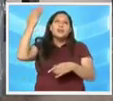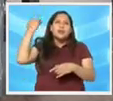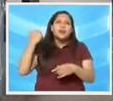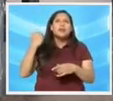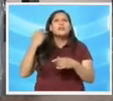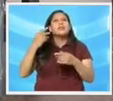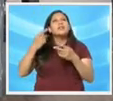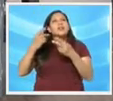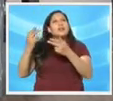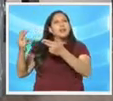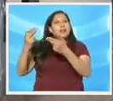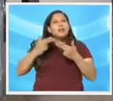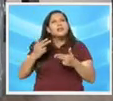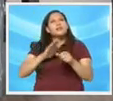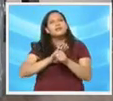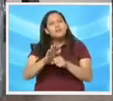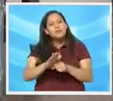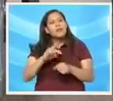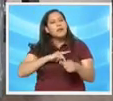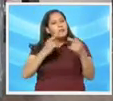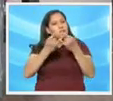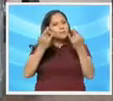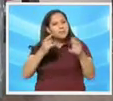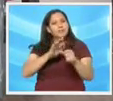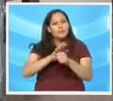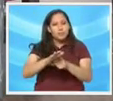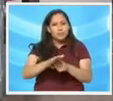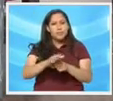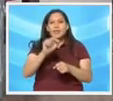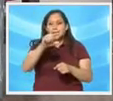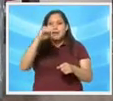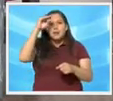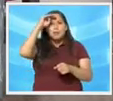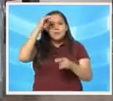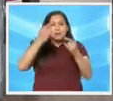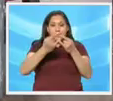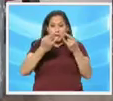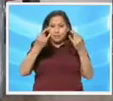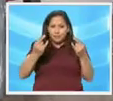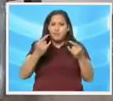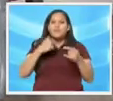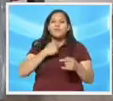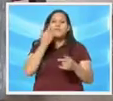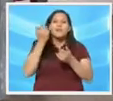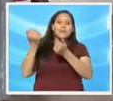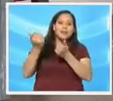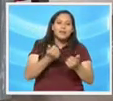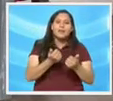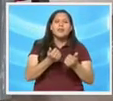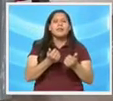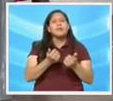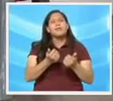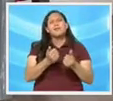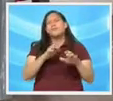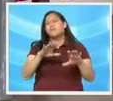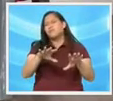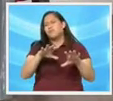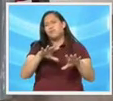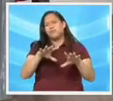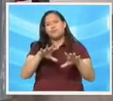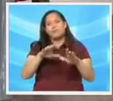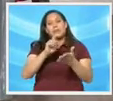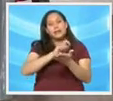nuestras raíces, cuál es nuestra historia. Y pensando en historias, Eso. quise traerles a uno de los